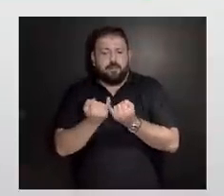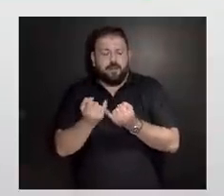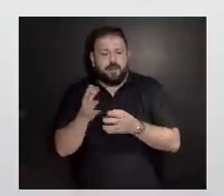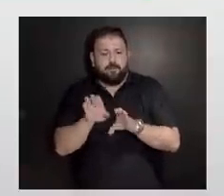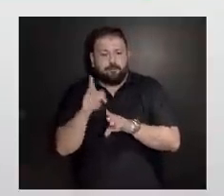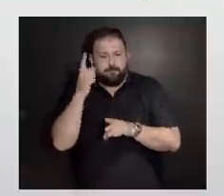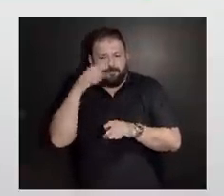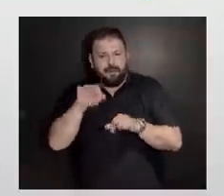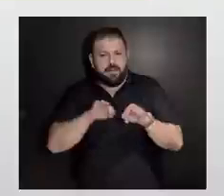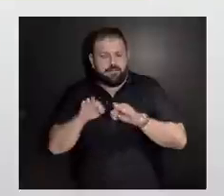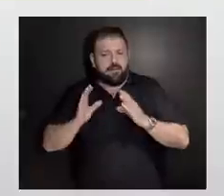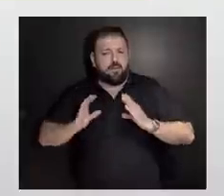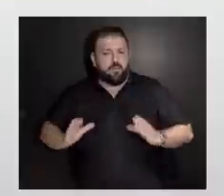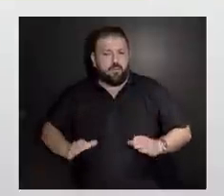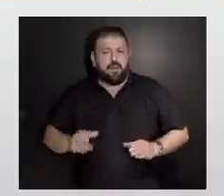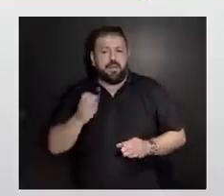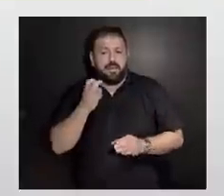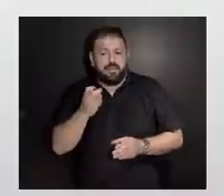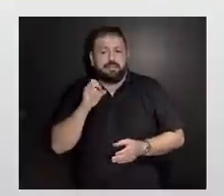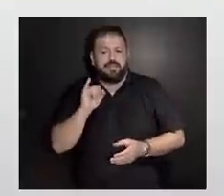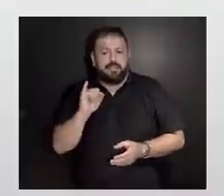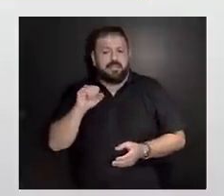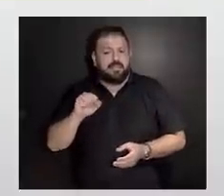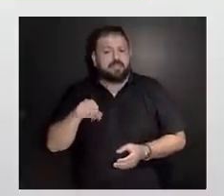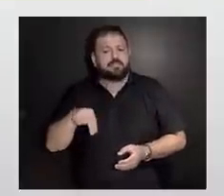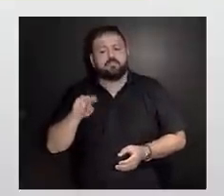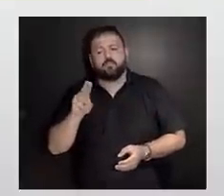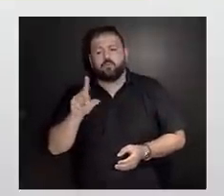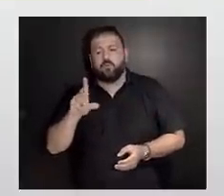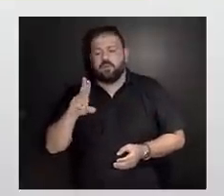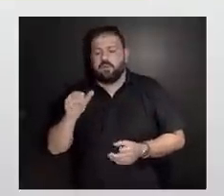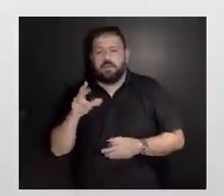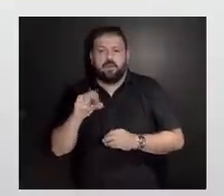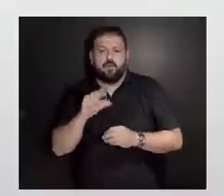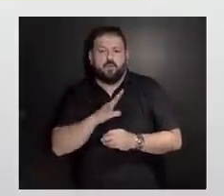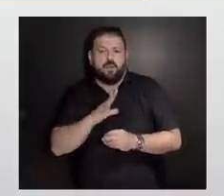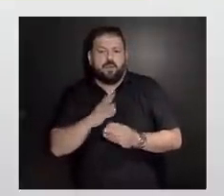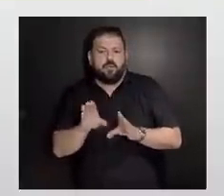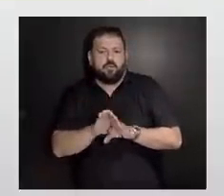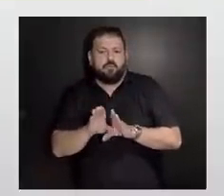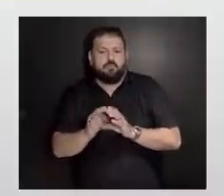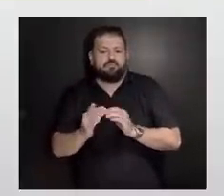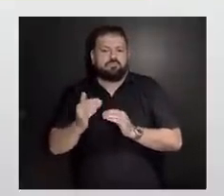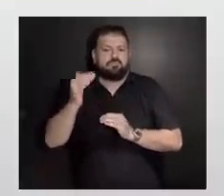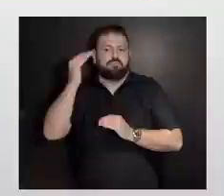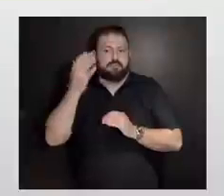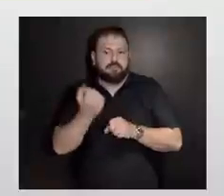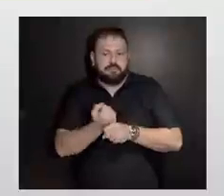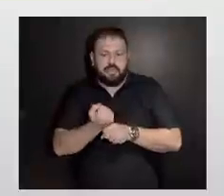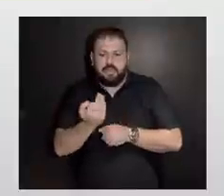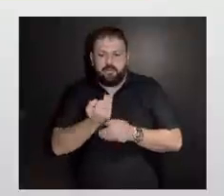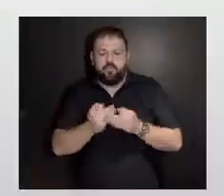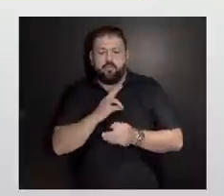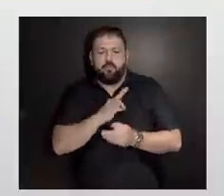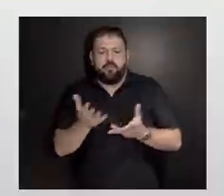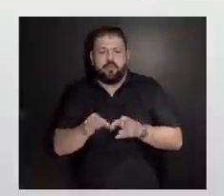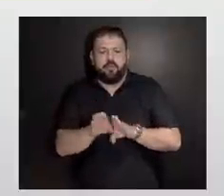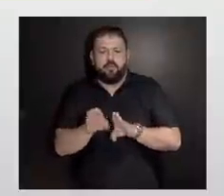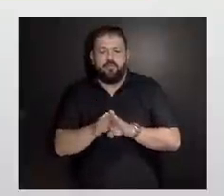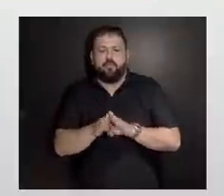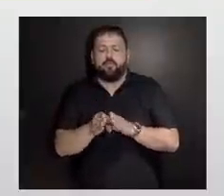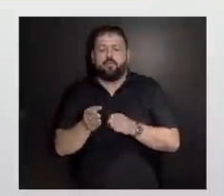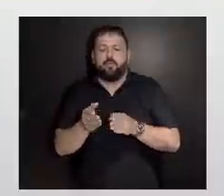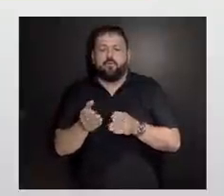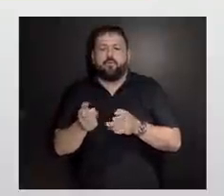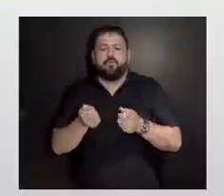cuerpo para que esta insulina no se esté elevando en sangre y se esté acumulando o sea, que se esté acumulando en